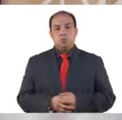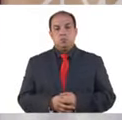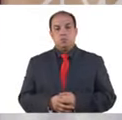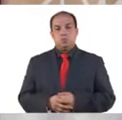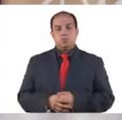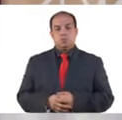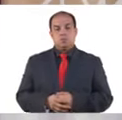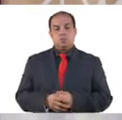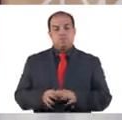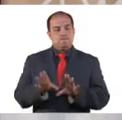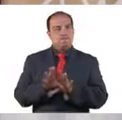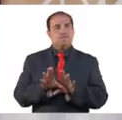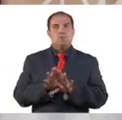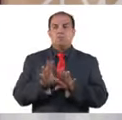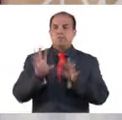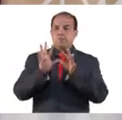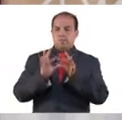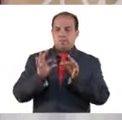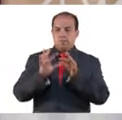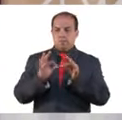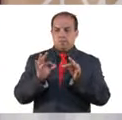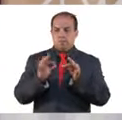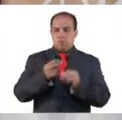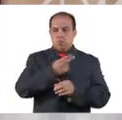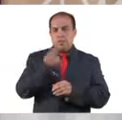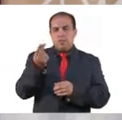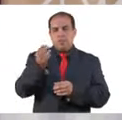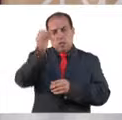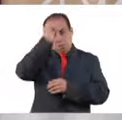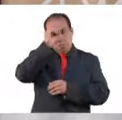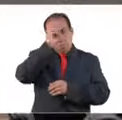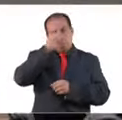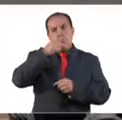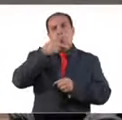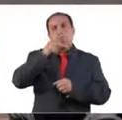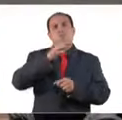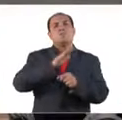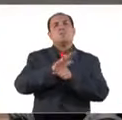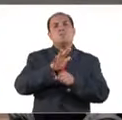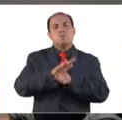¿cómo lo podemos calificar? ¿Cómo lo calificarían ustedes?